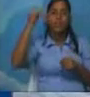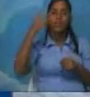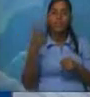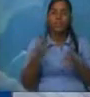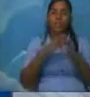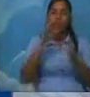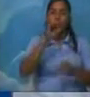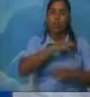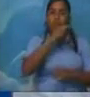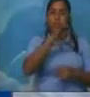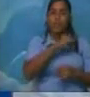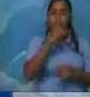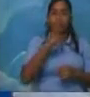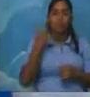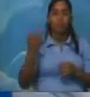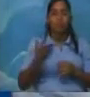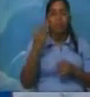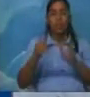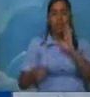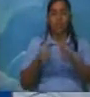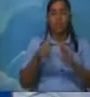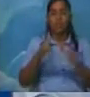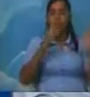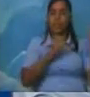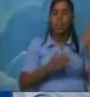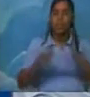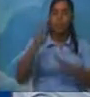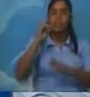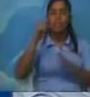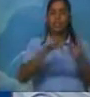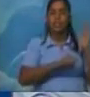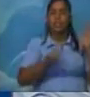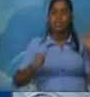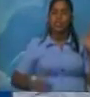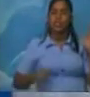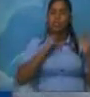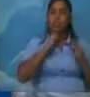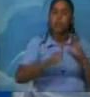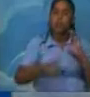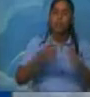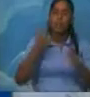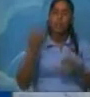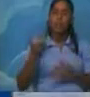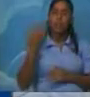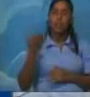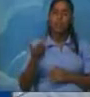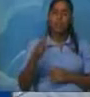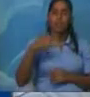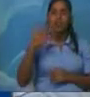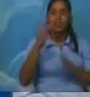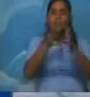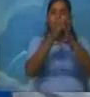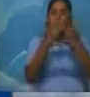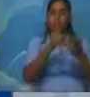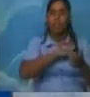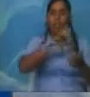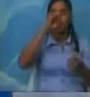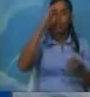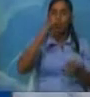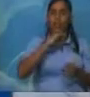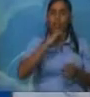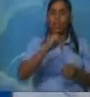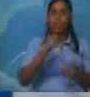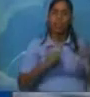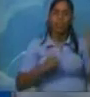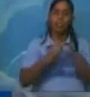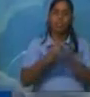que lo espiritual vale más que la presencia del Señor es más importante que la palabra de Dios es la que nos llena